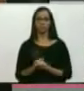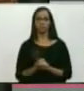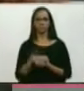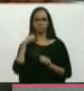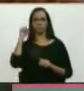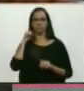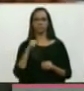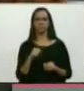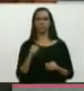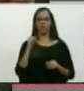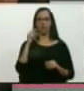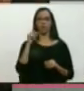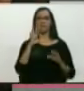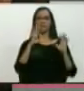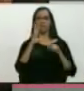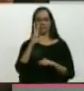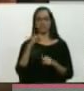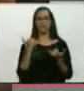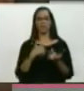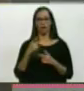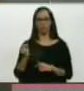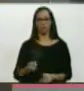videito. 11:53. Ya casi nos vamos. Y ya nos vamos.